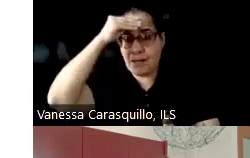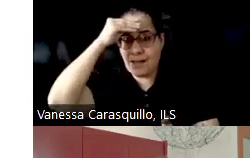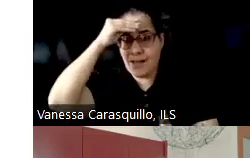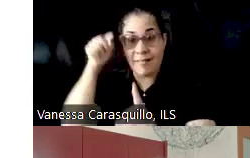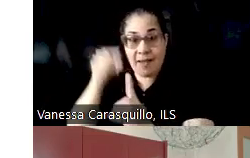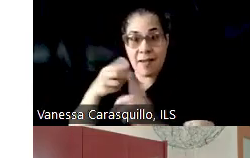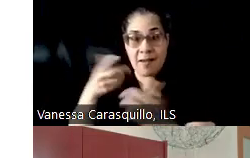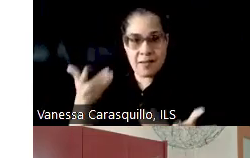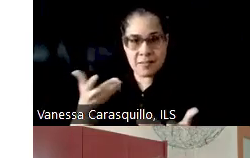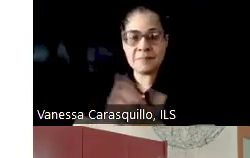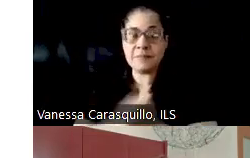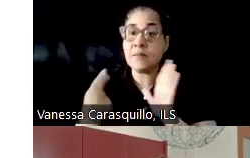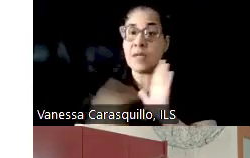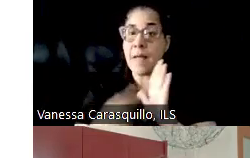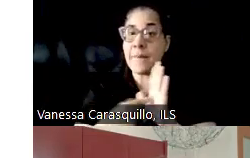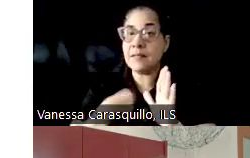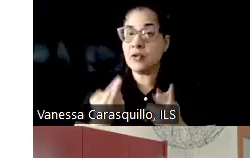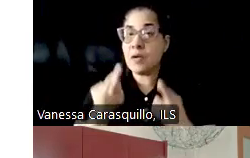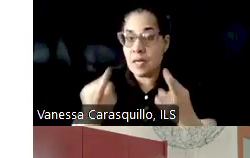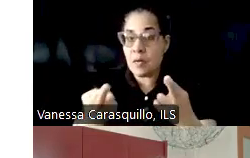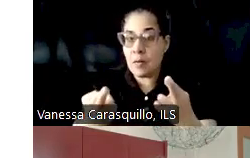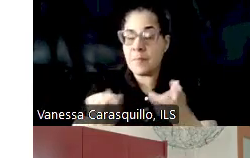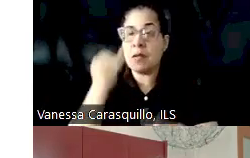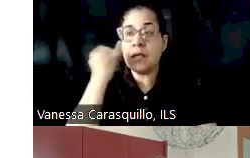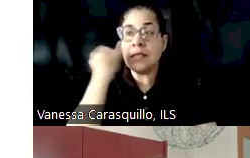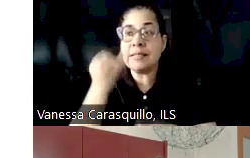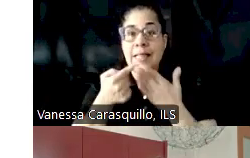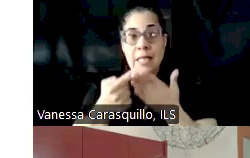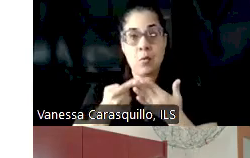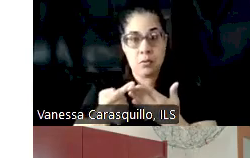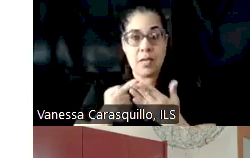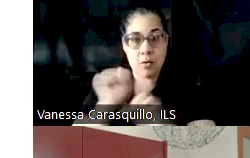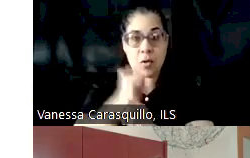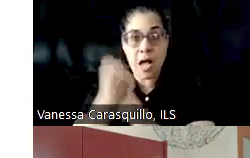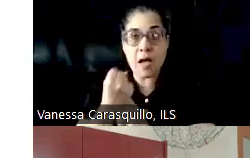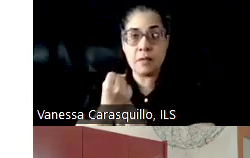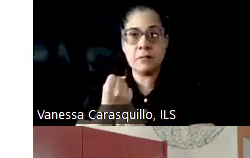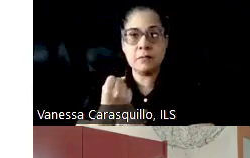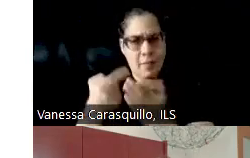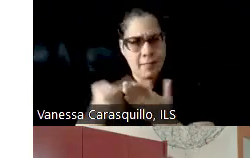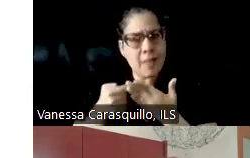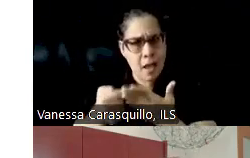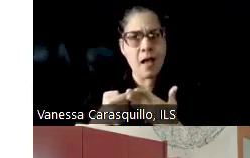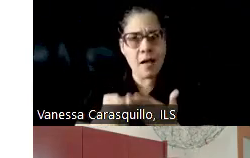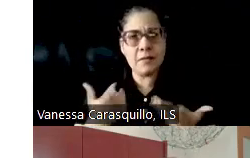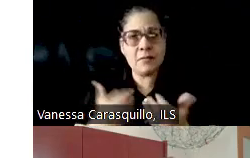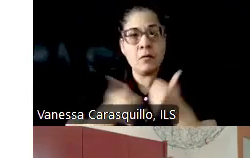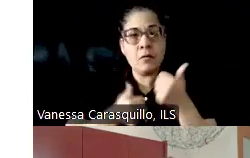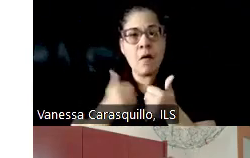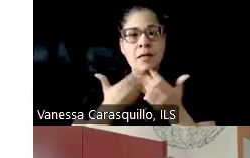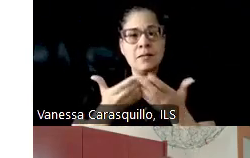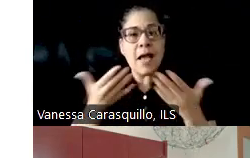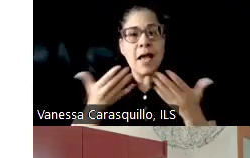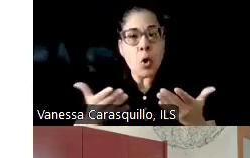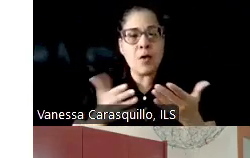Y hay veces que yo les recomiendo que cuando estén en discusión de casos, hablen sobre eso. ¿Cuáles son las destrezas que se hacen en la escuela que